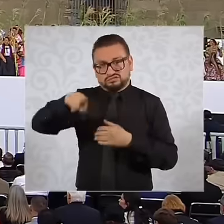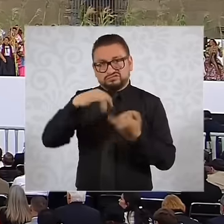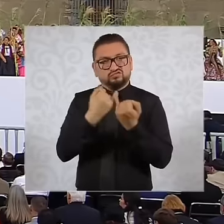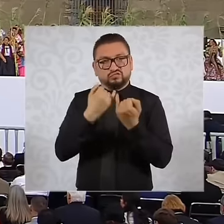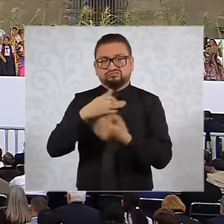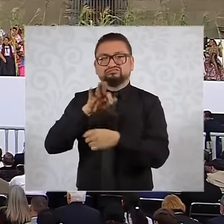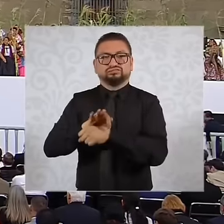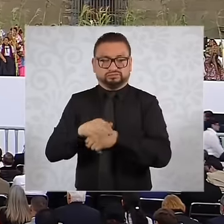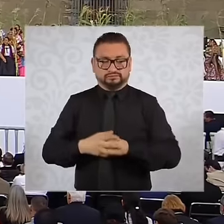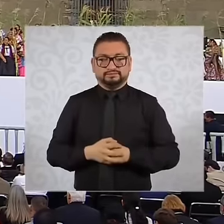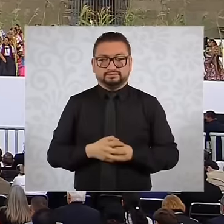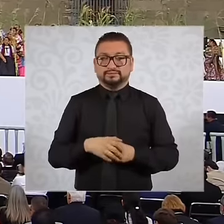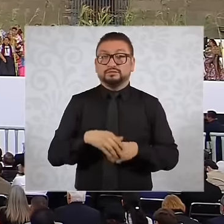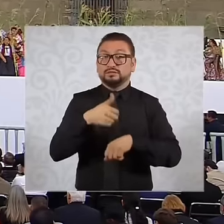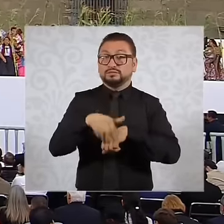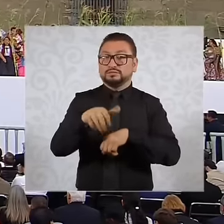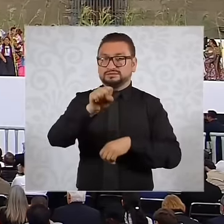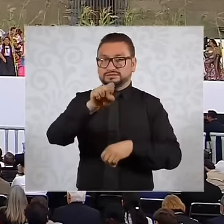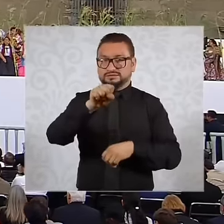60.